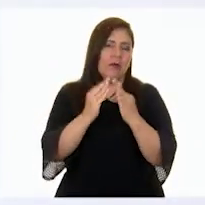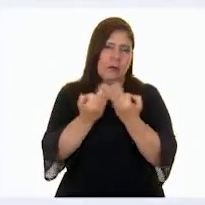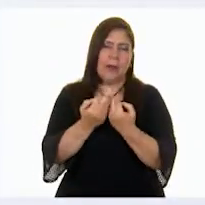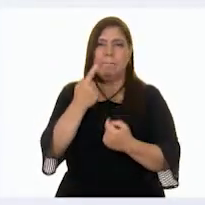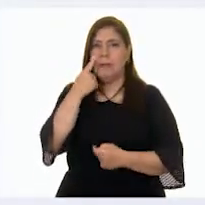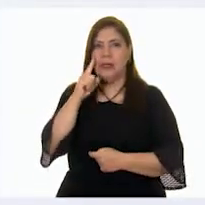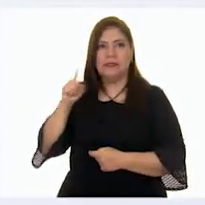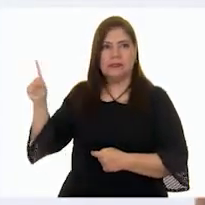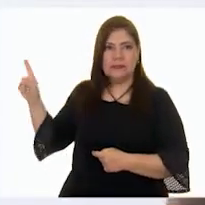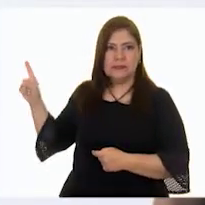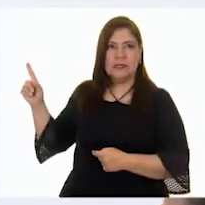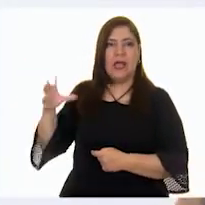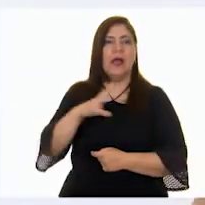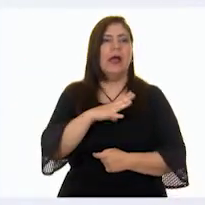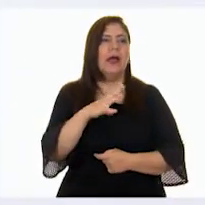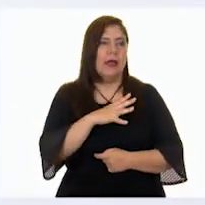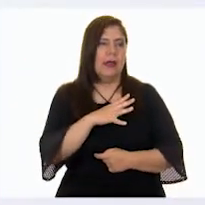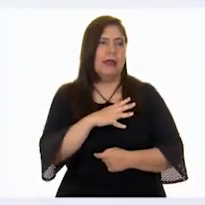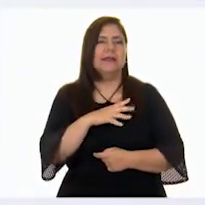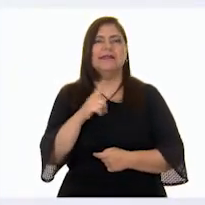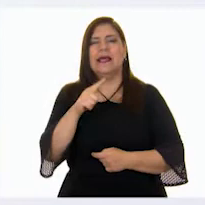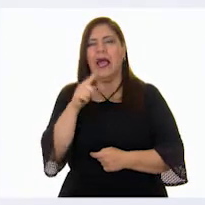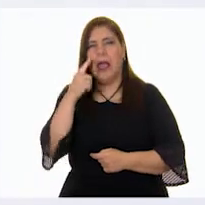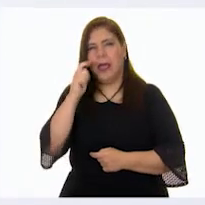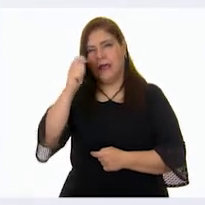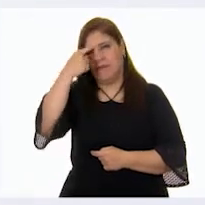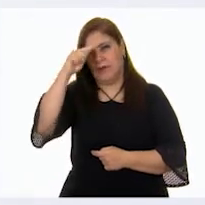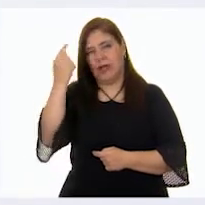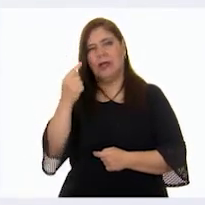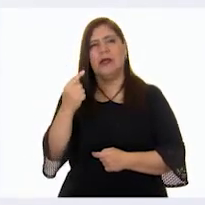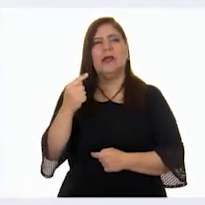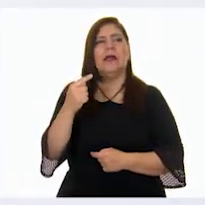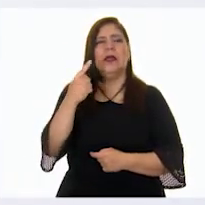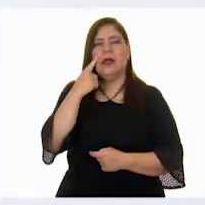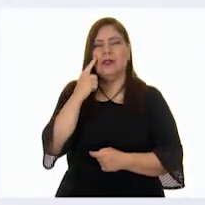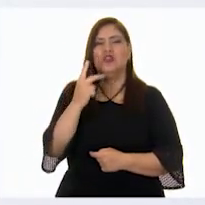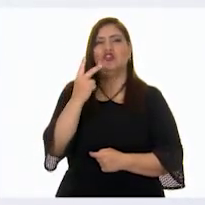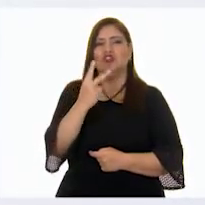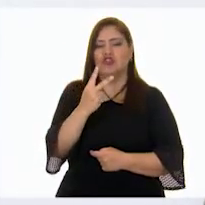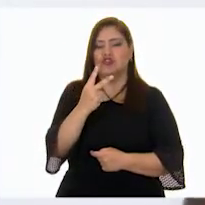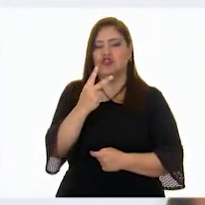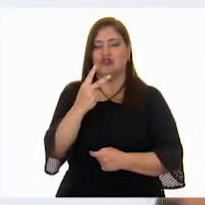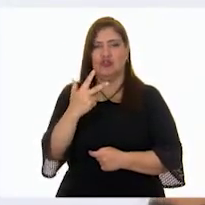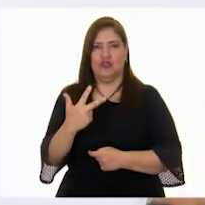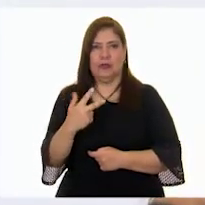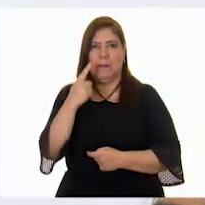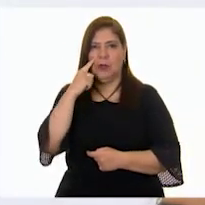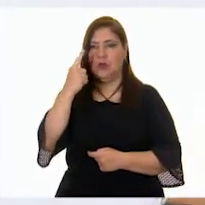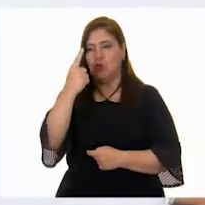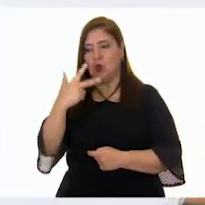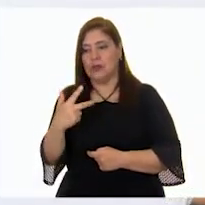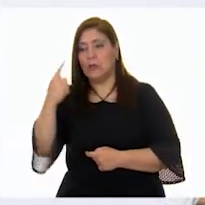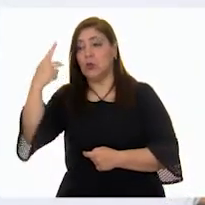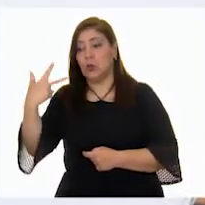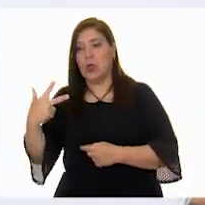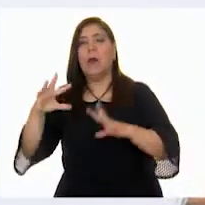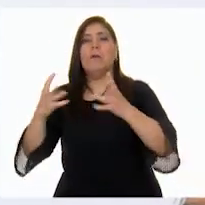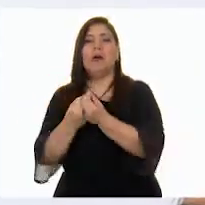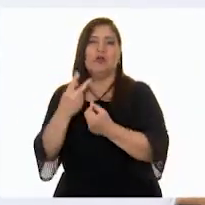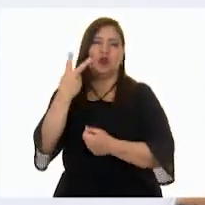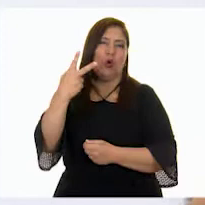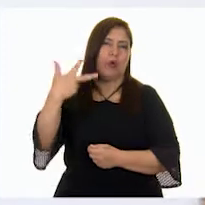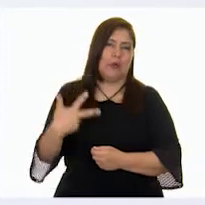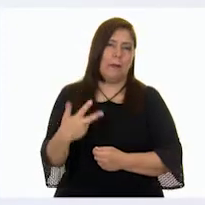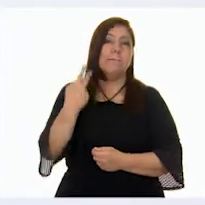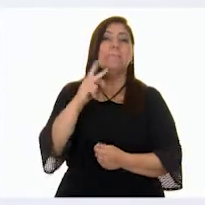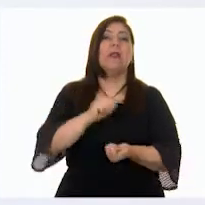tenemos todo esto, bueno, este ya lo sabemos, este está muy fácil. Esto va a sumar 2 octavos, pero este lo tenemos que convertir a esta